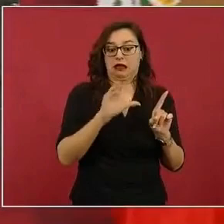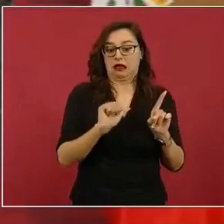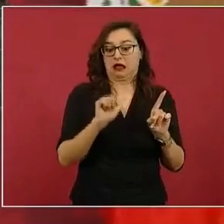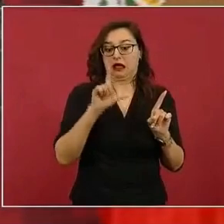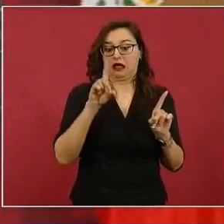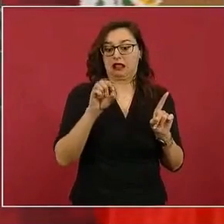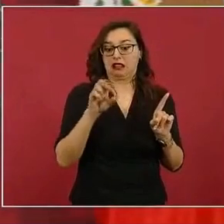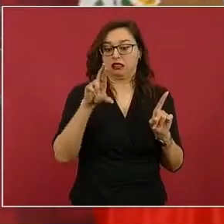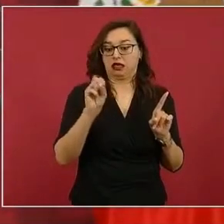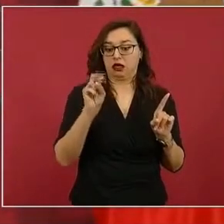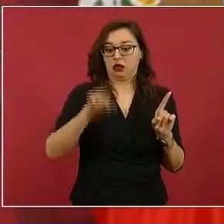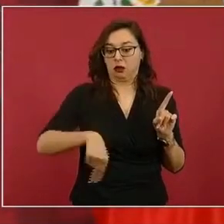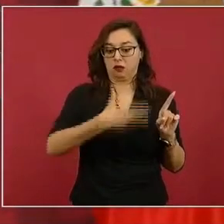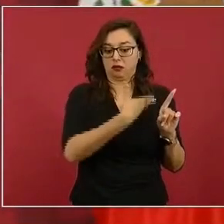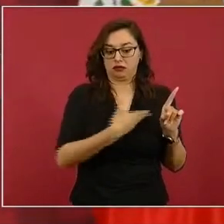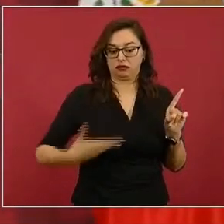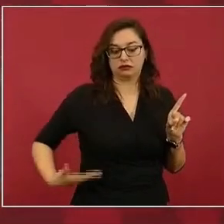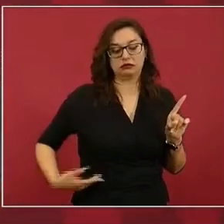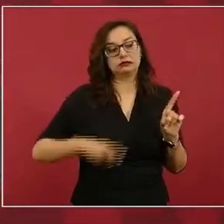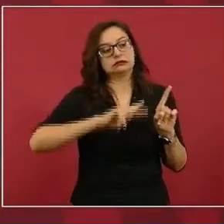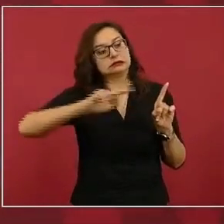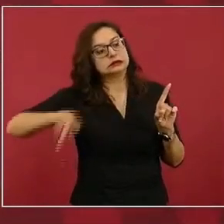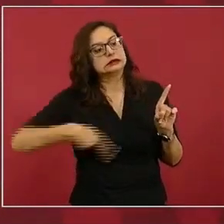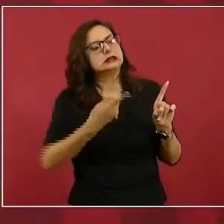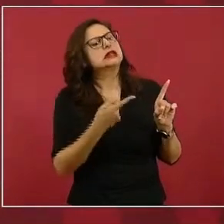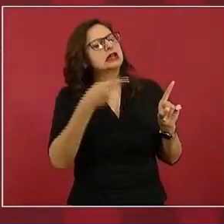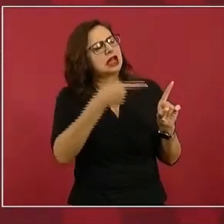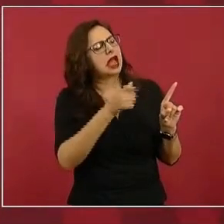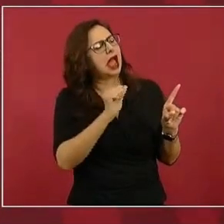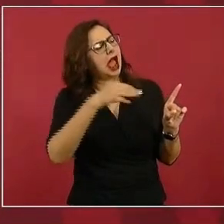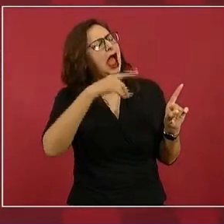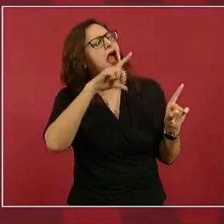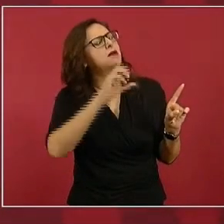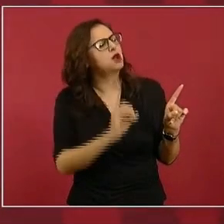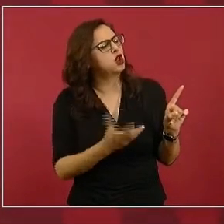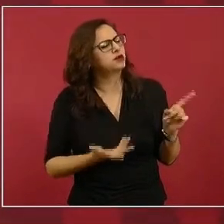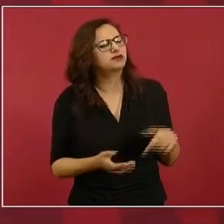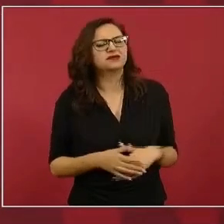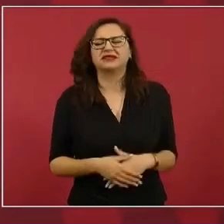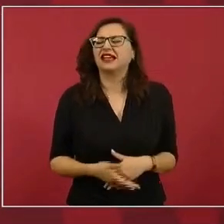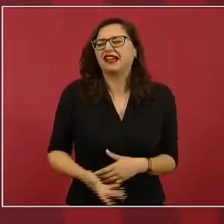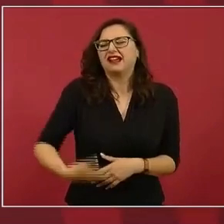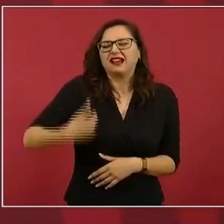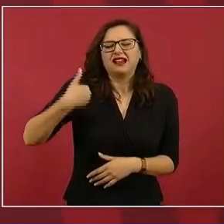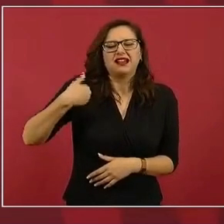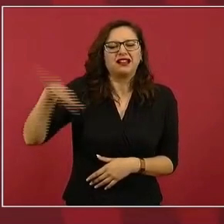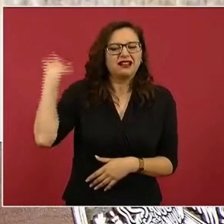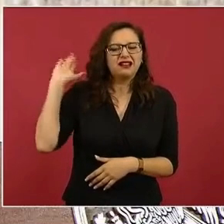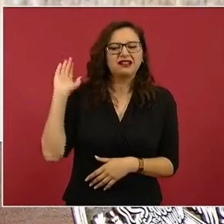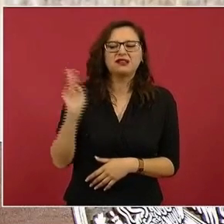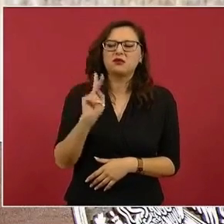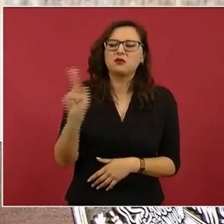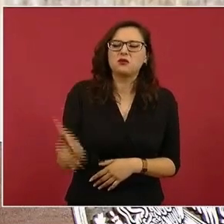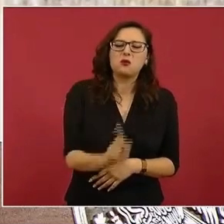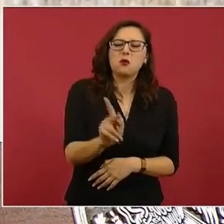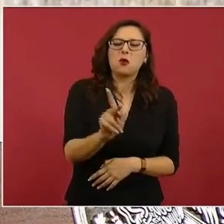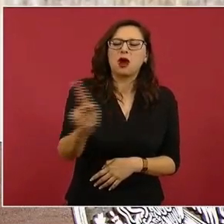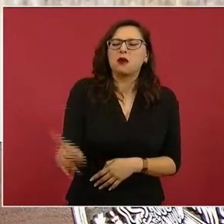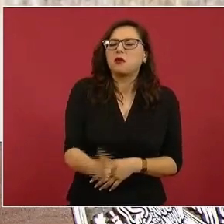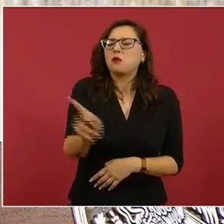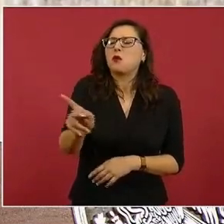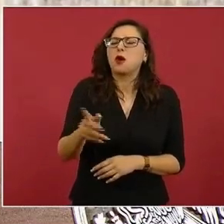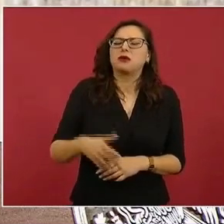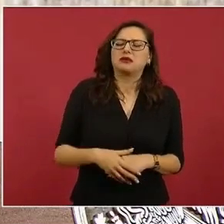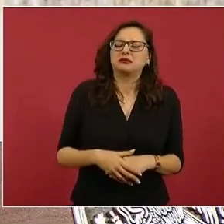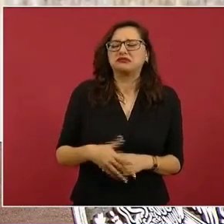cuando le preguntaban por mí, decía, ahí anda, puebleando, se reúne con 15,